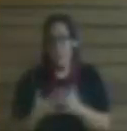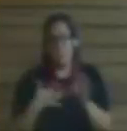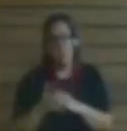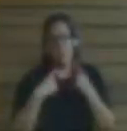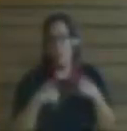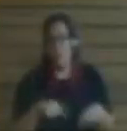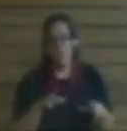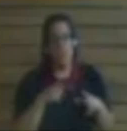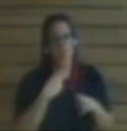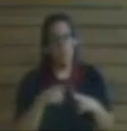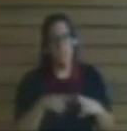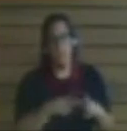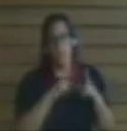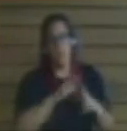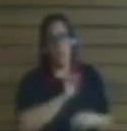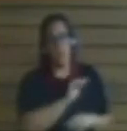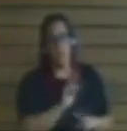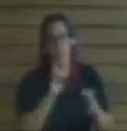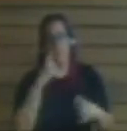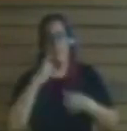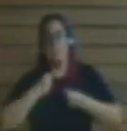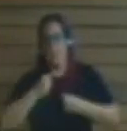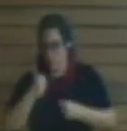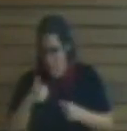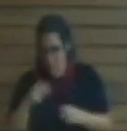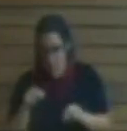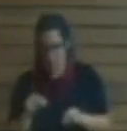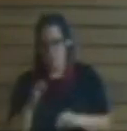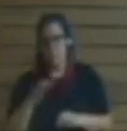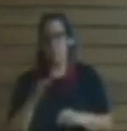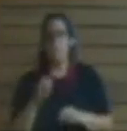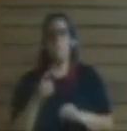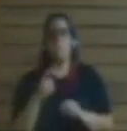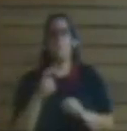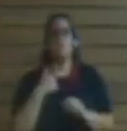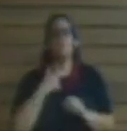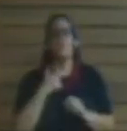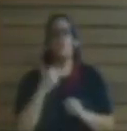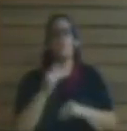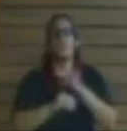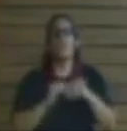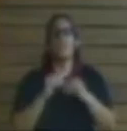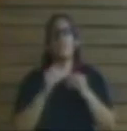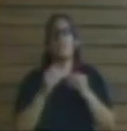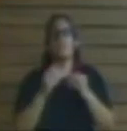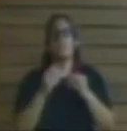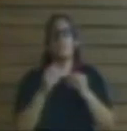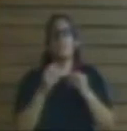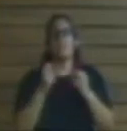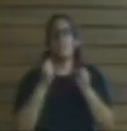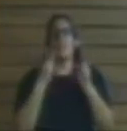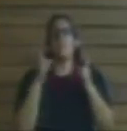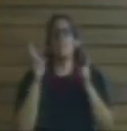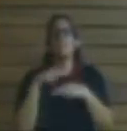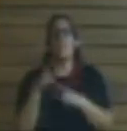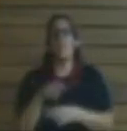de su política social. Y en salud, y ahora sí que termino, pues yo no voy a enumerar solo los ceses que hay, porque con